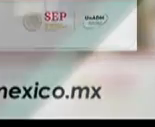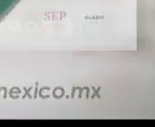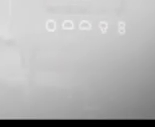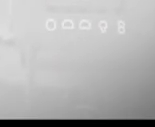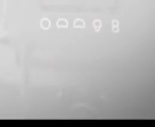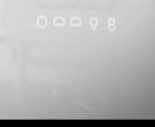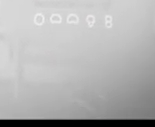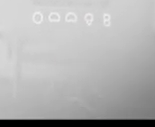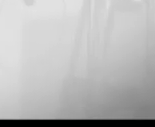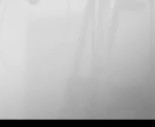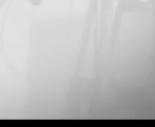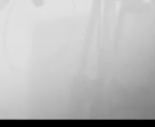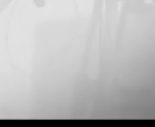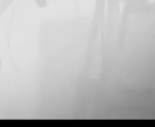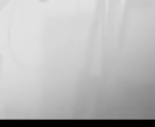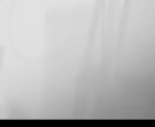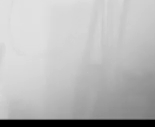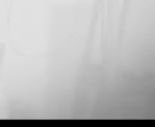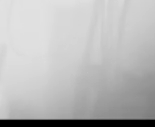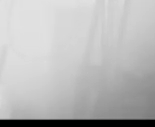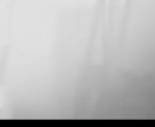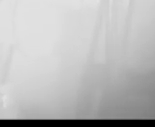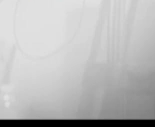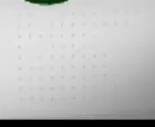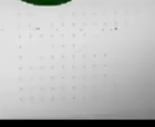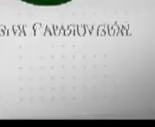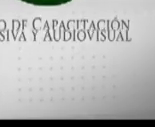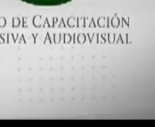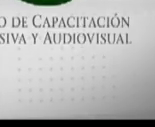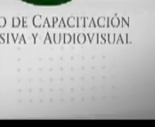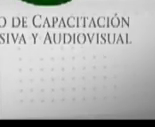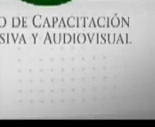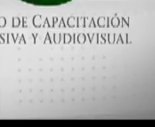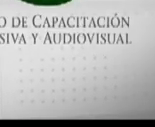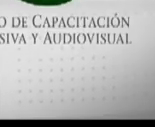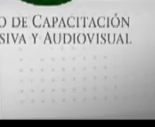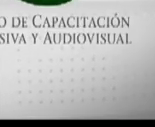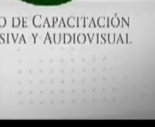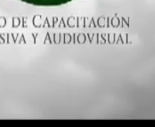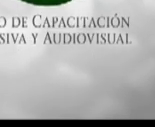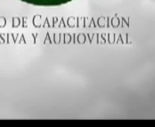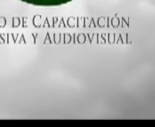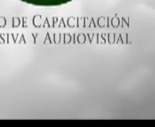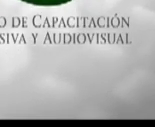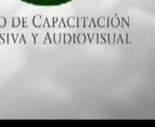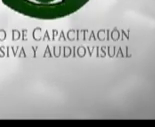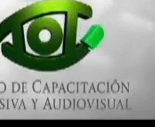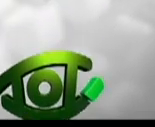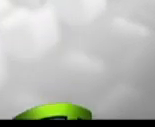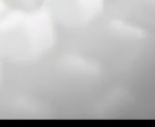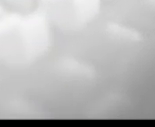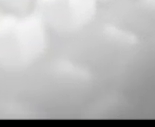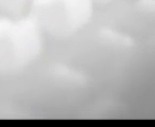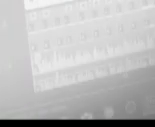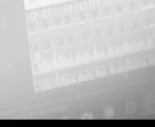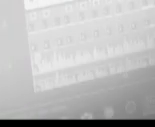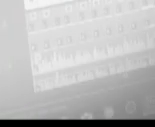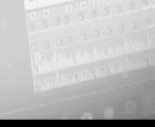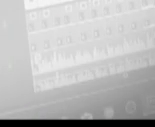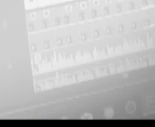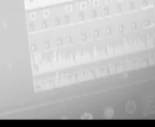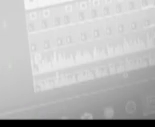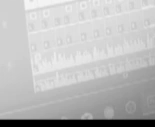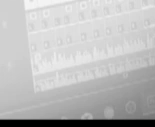www.unadmexico.mx. La Dirección General de Televisión Educativa y el Centro de Capacitación Televisiva y Audiovisual convocan a todos